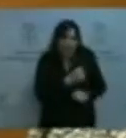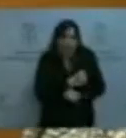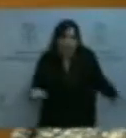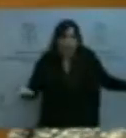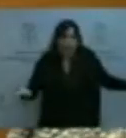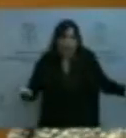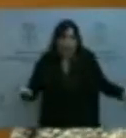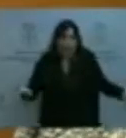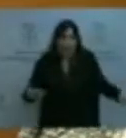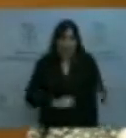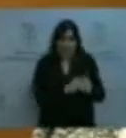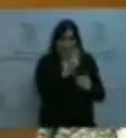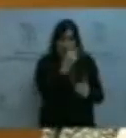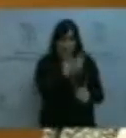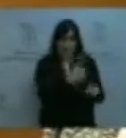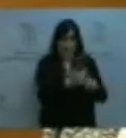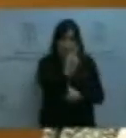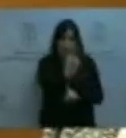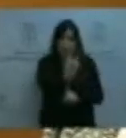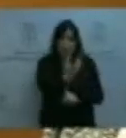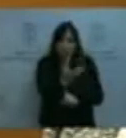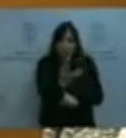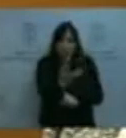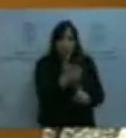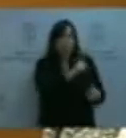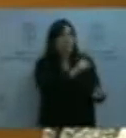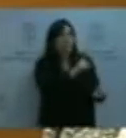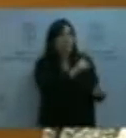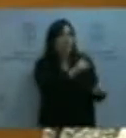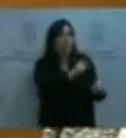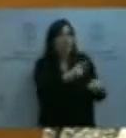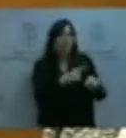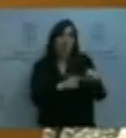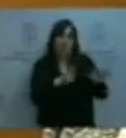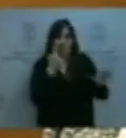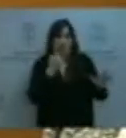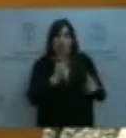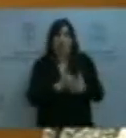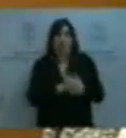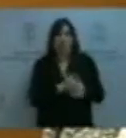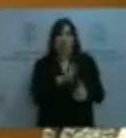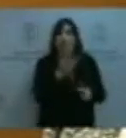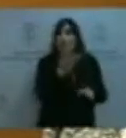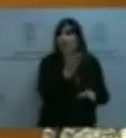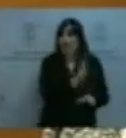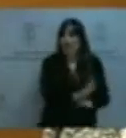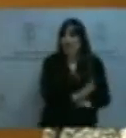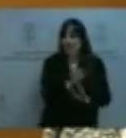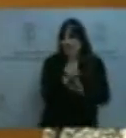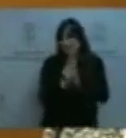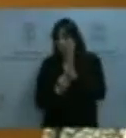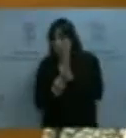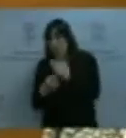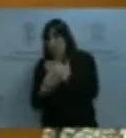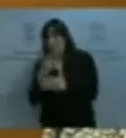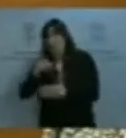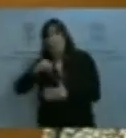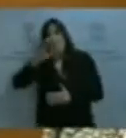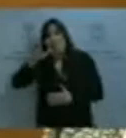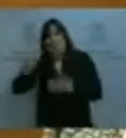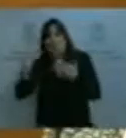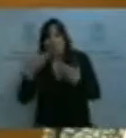Si quiere, le hago la pregunta en su contrario, señor consejero. El candidato que obtuvo 19,5 puntos de 20 en la entrevista personal, ¿qué la